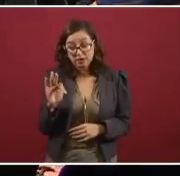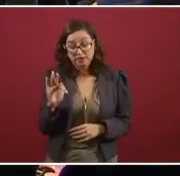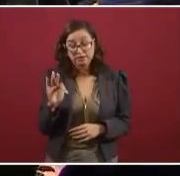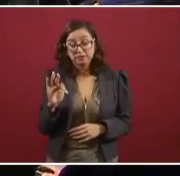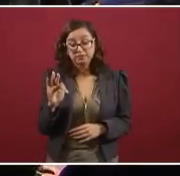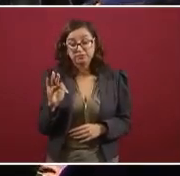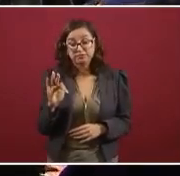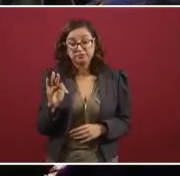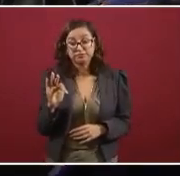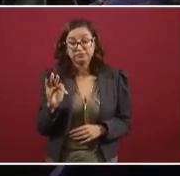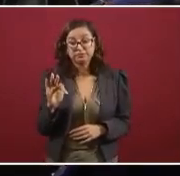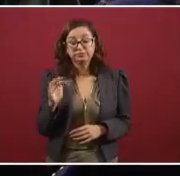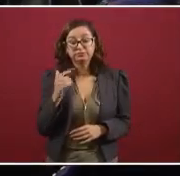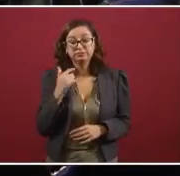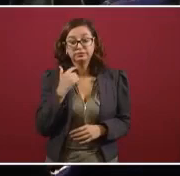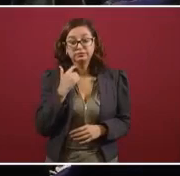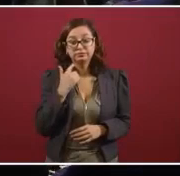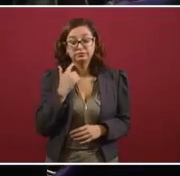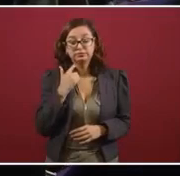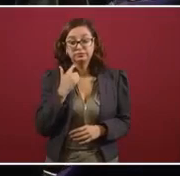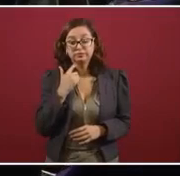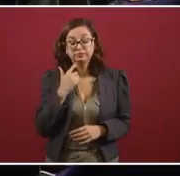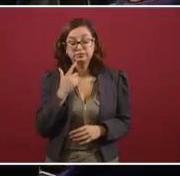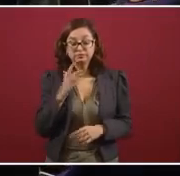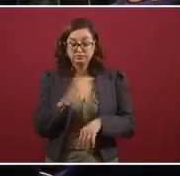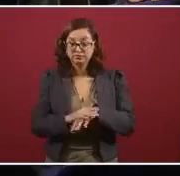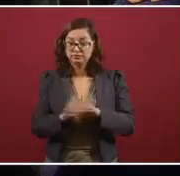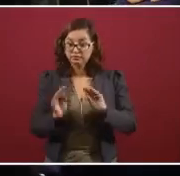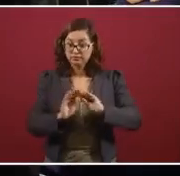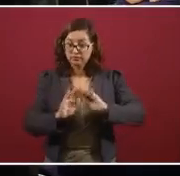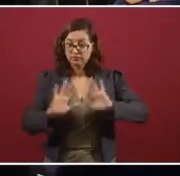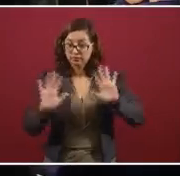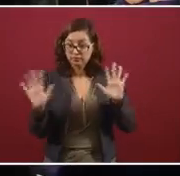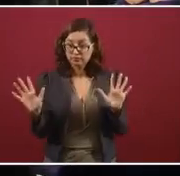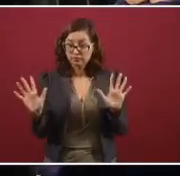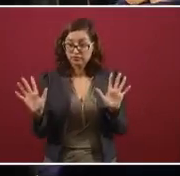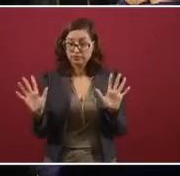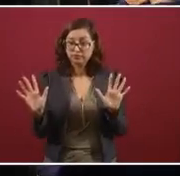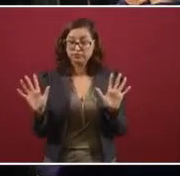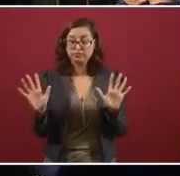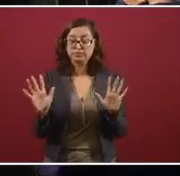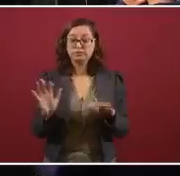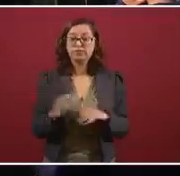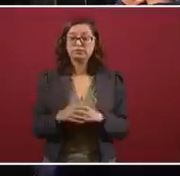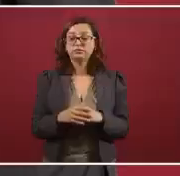no dejar nada sin aclarar.